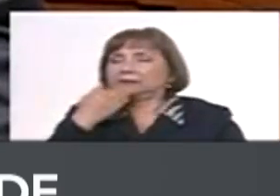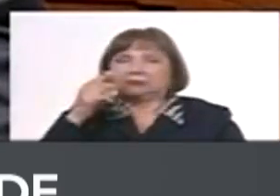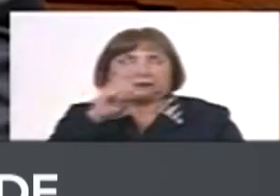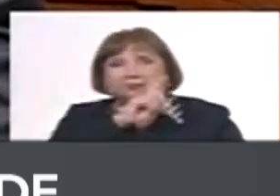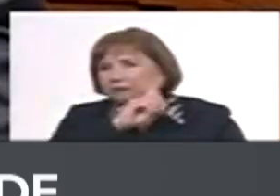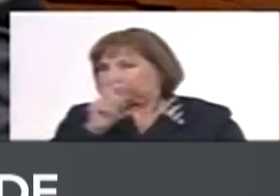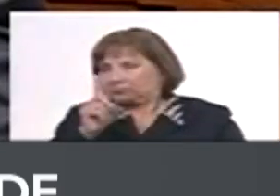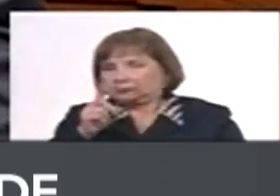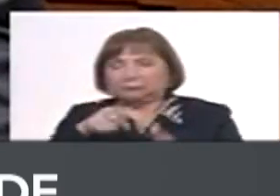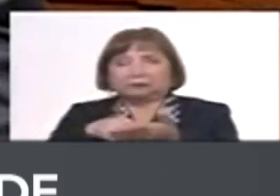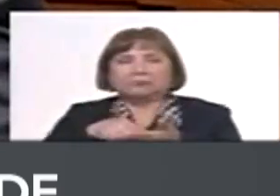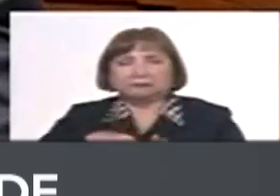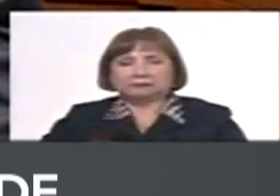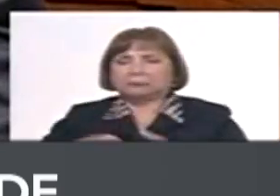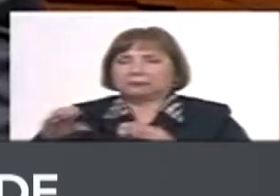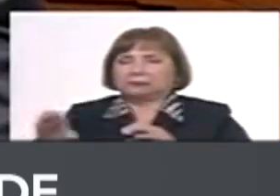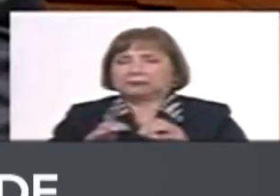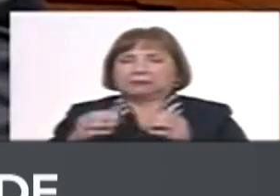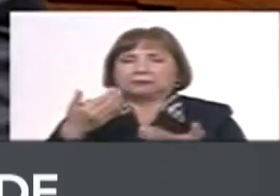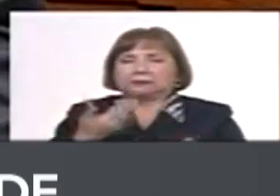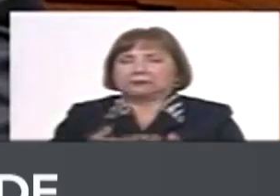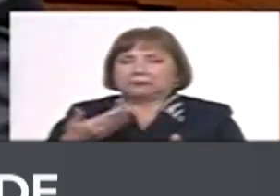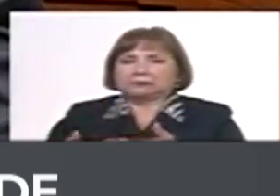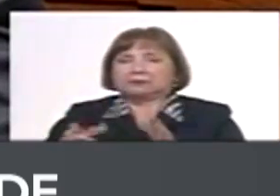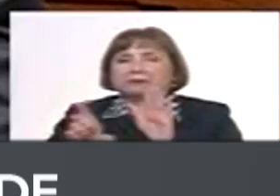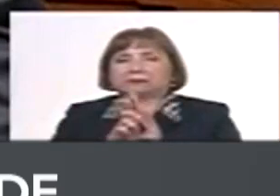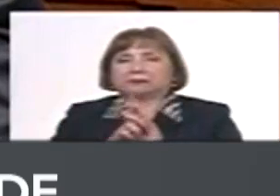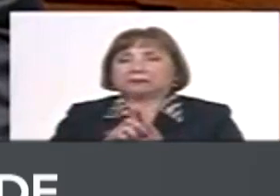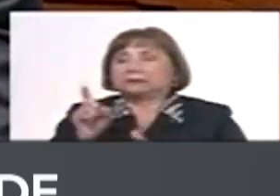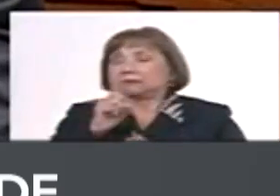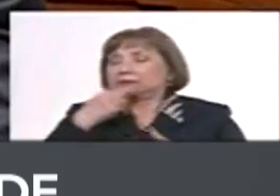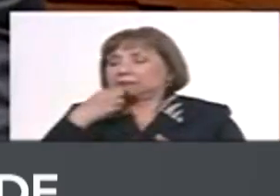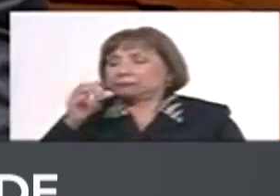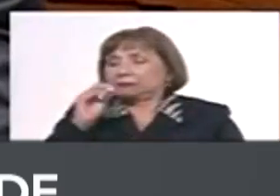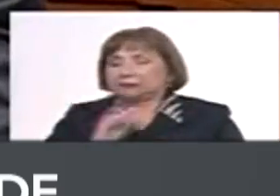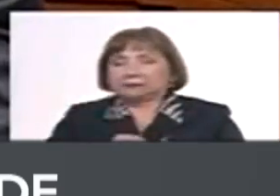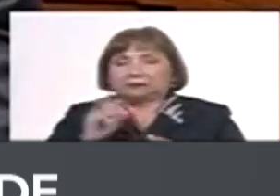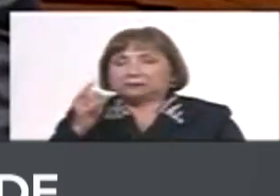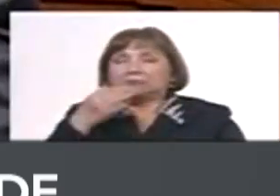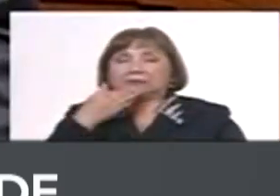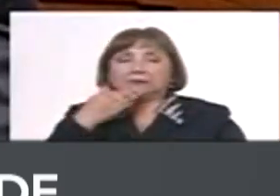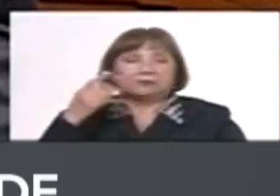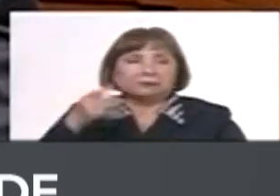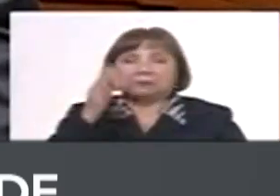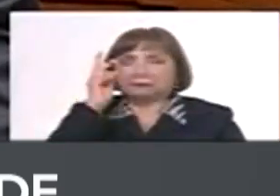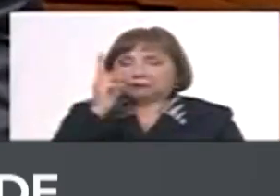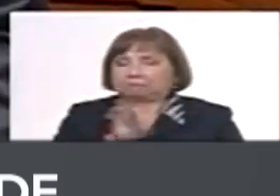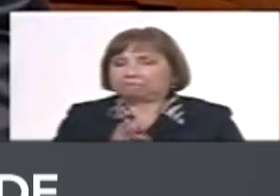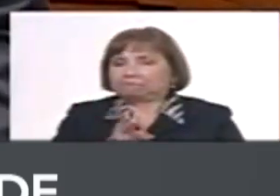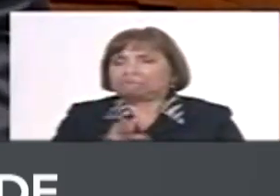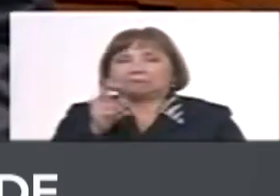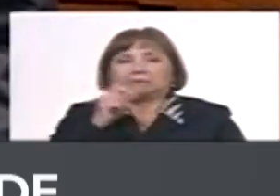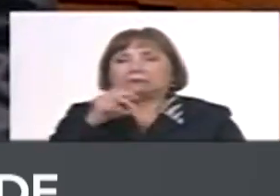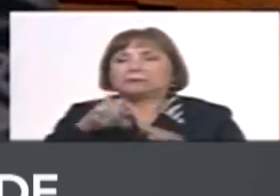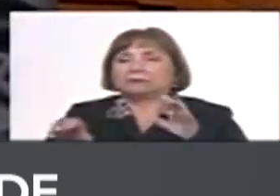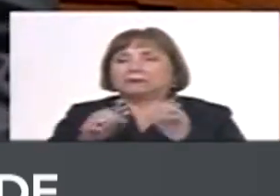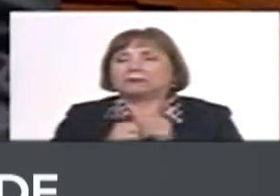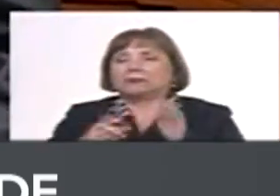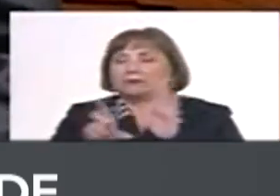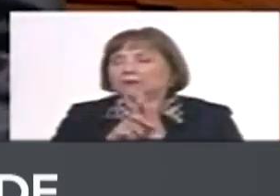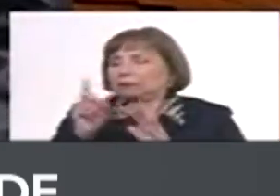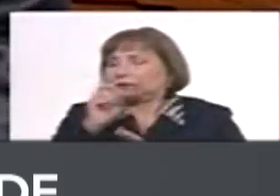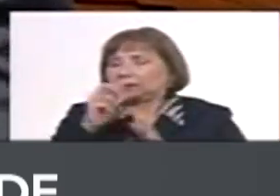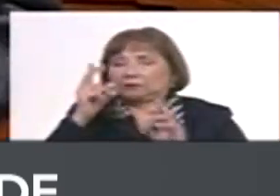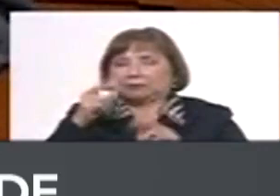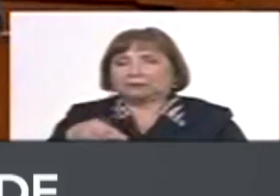está obligado a hacer lo que la ley no manda, y lo que es más, nadie está impedido de hacer lo que la ley